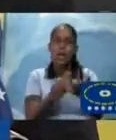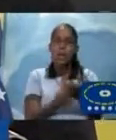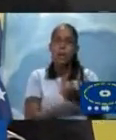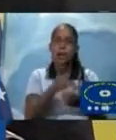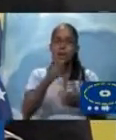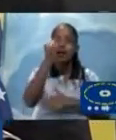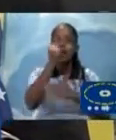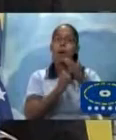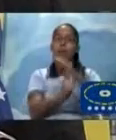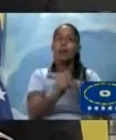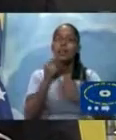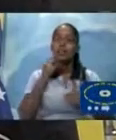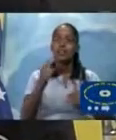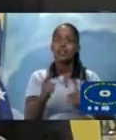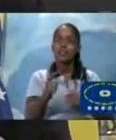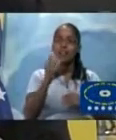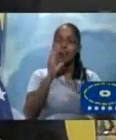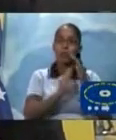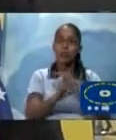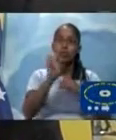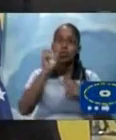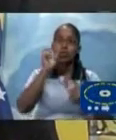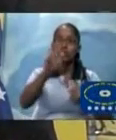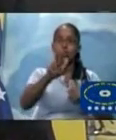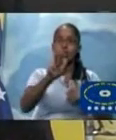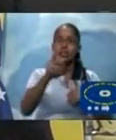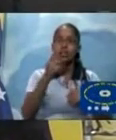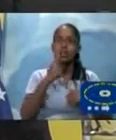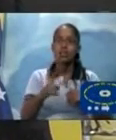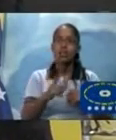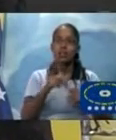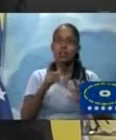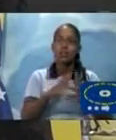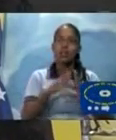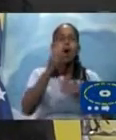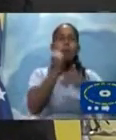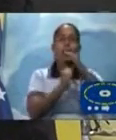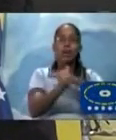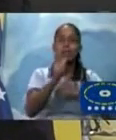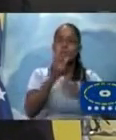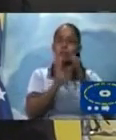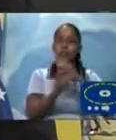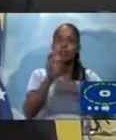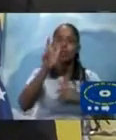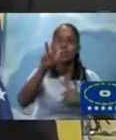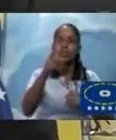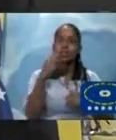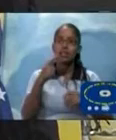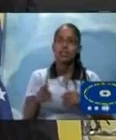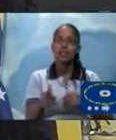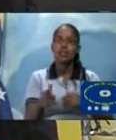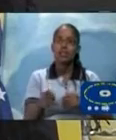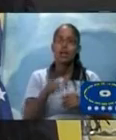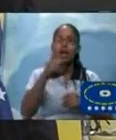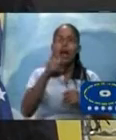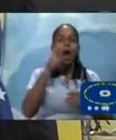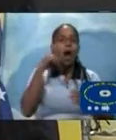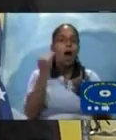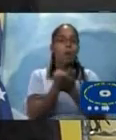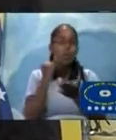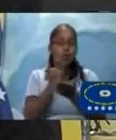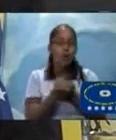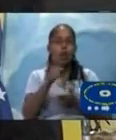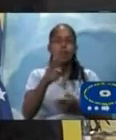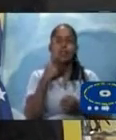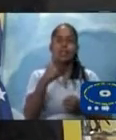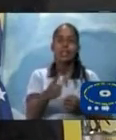en Apocalipsis, capítulo 3, papá, recuérdeme la cita. Apocalipsis 3 dice: has probado a los que